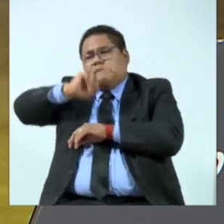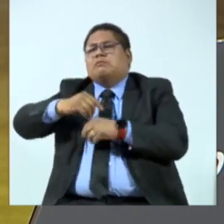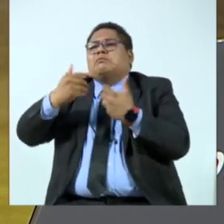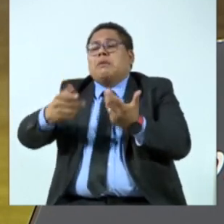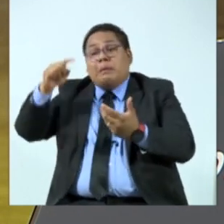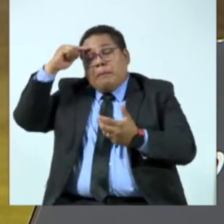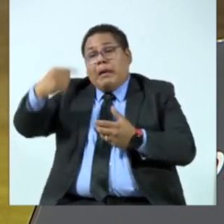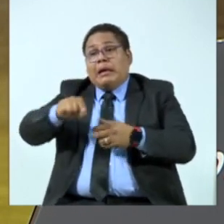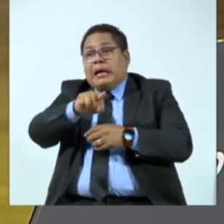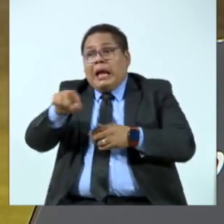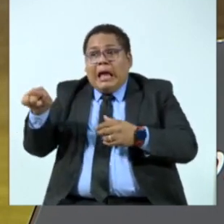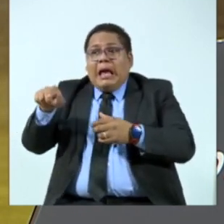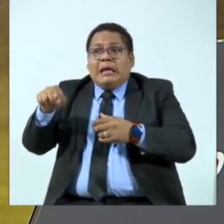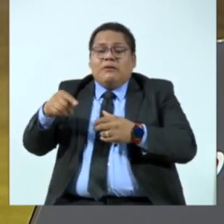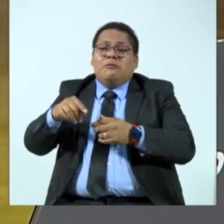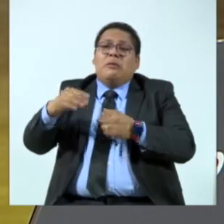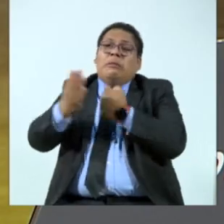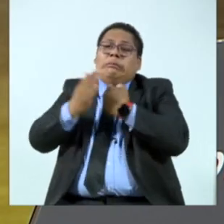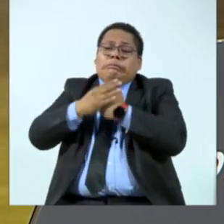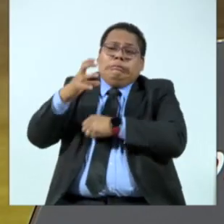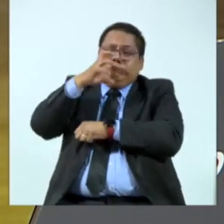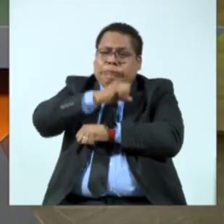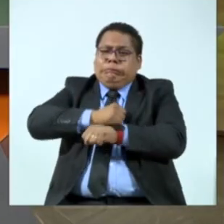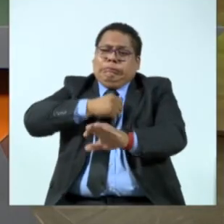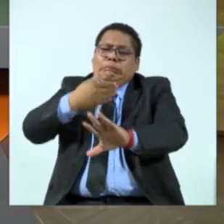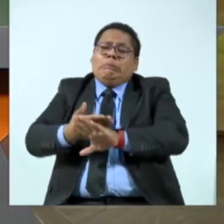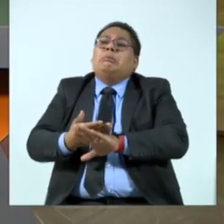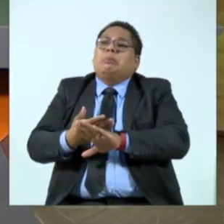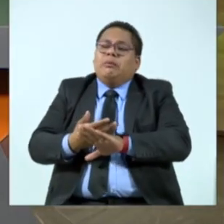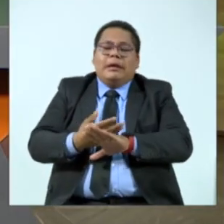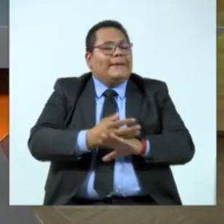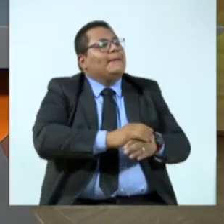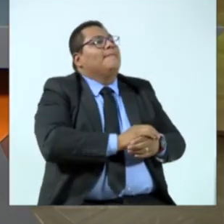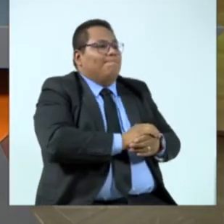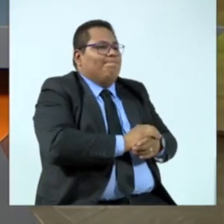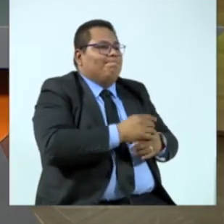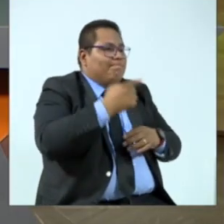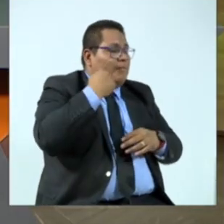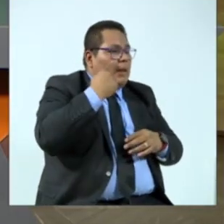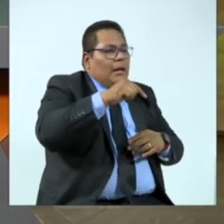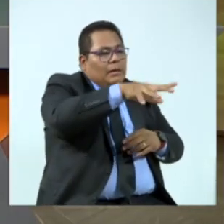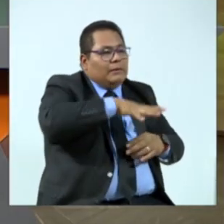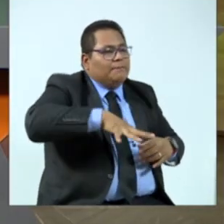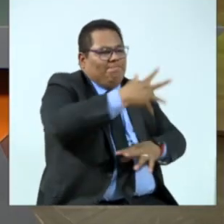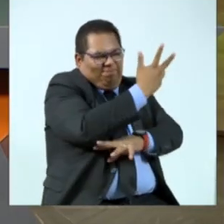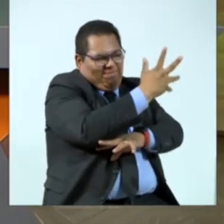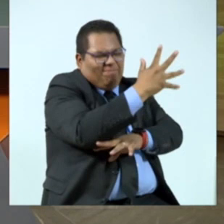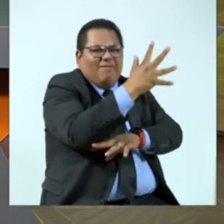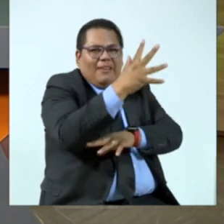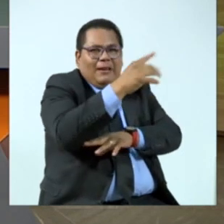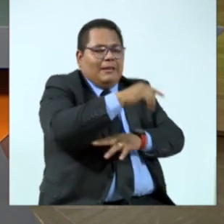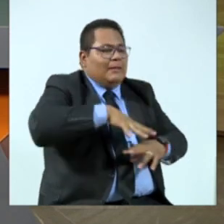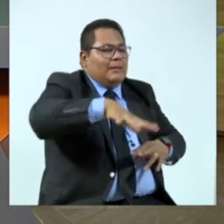para evitar que con este calor que viene nos vaya a pasar algo a nosotros Claro que sí Bueno la parte forestal las brigadas forestales que tenemos en